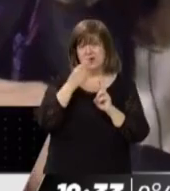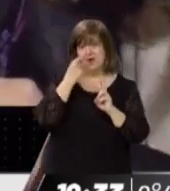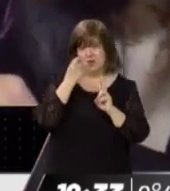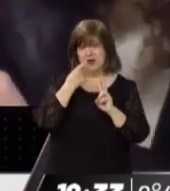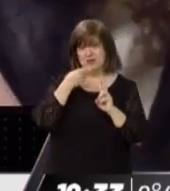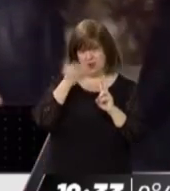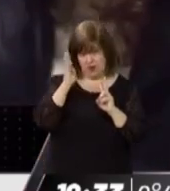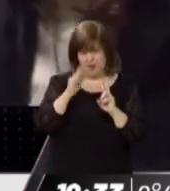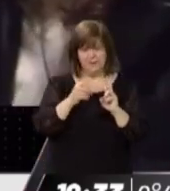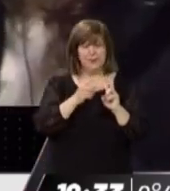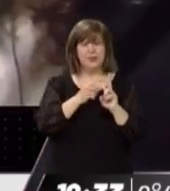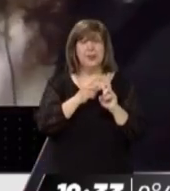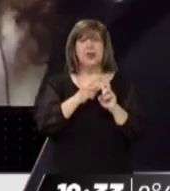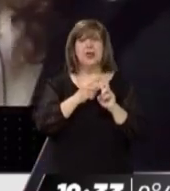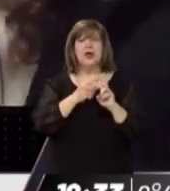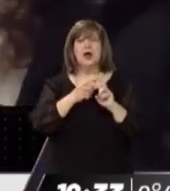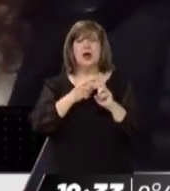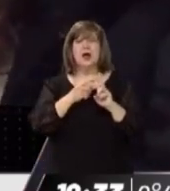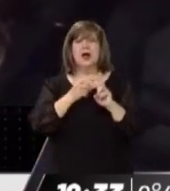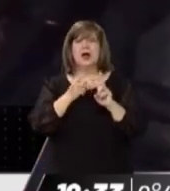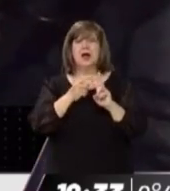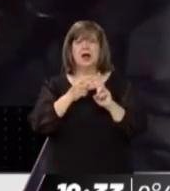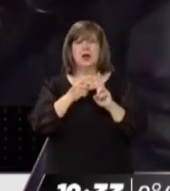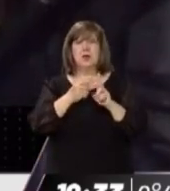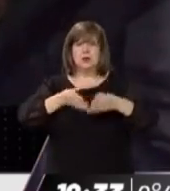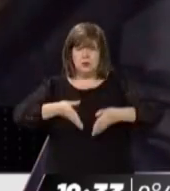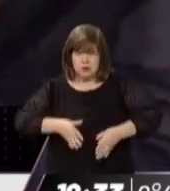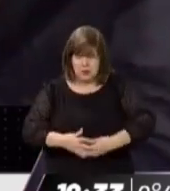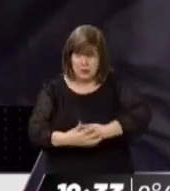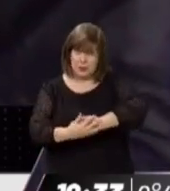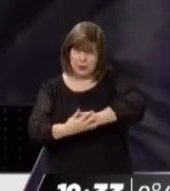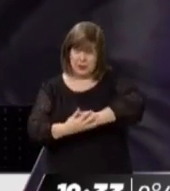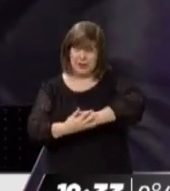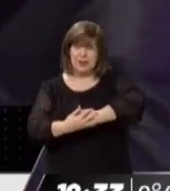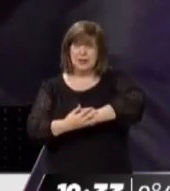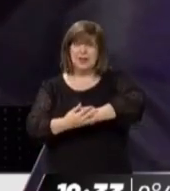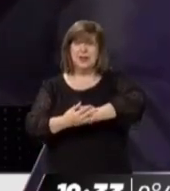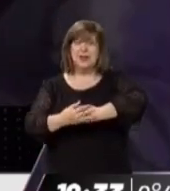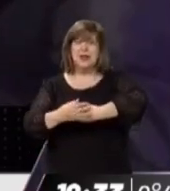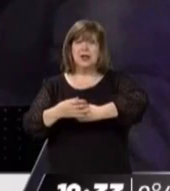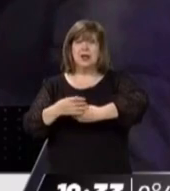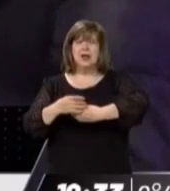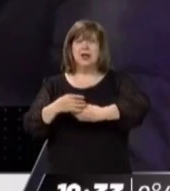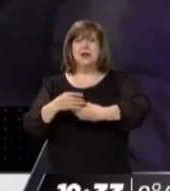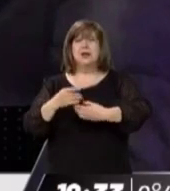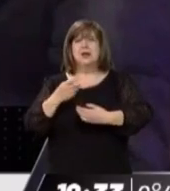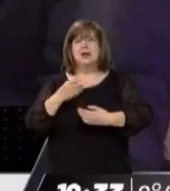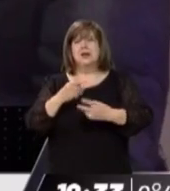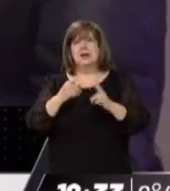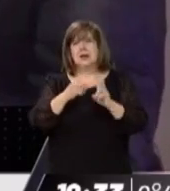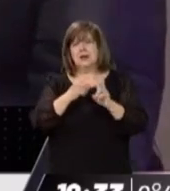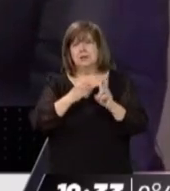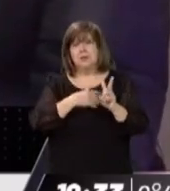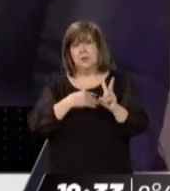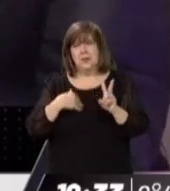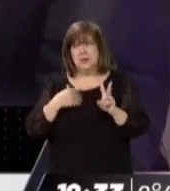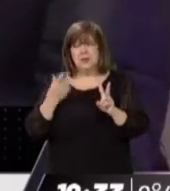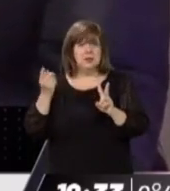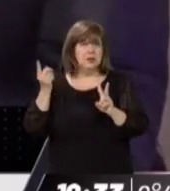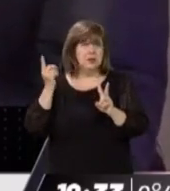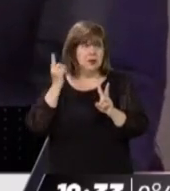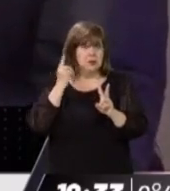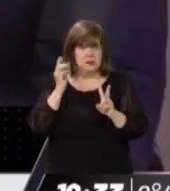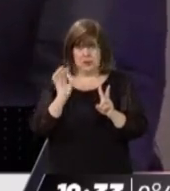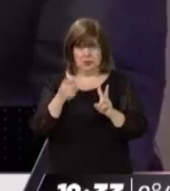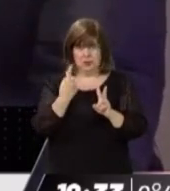recién que el bebé ha tenido hasta problemas de salud porque ella no lo puede escuchar y ella necesita de la compañía de hoy